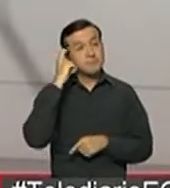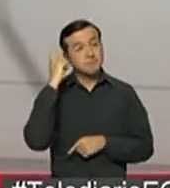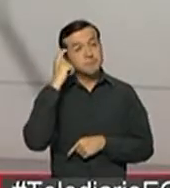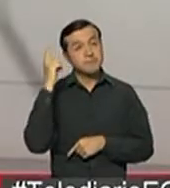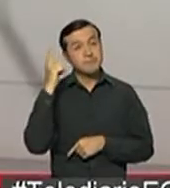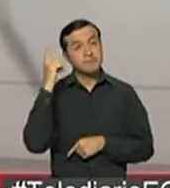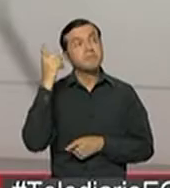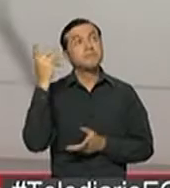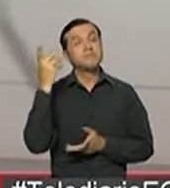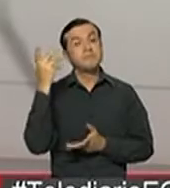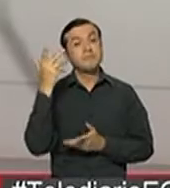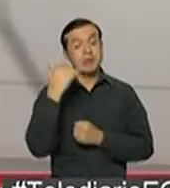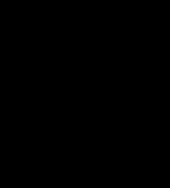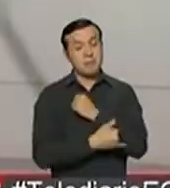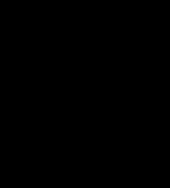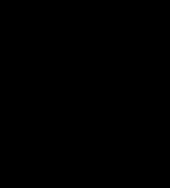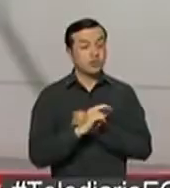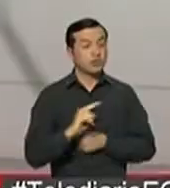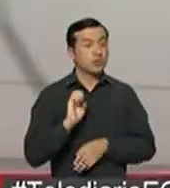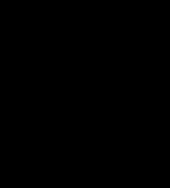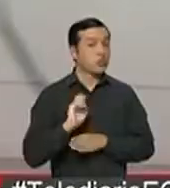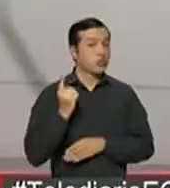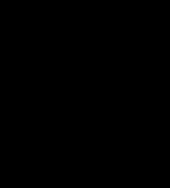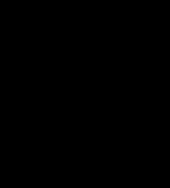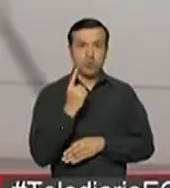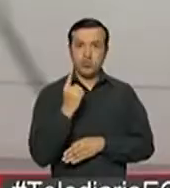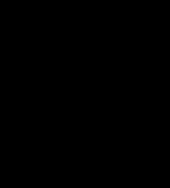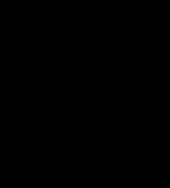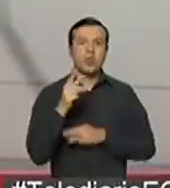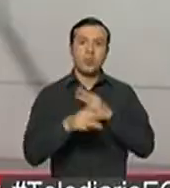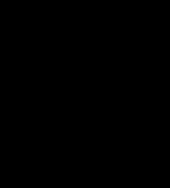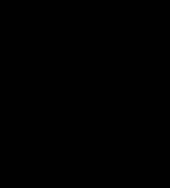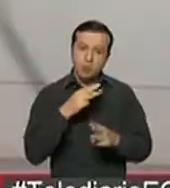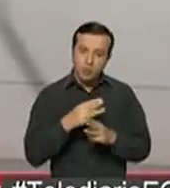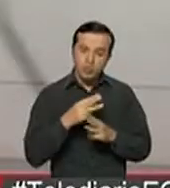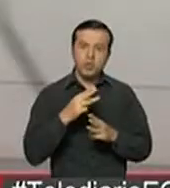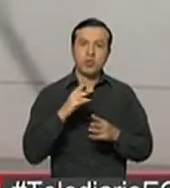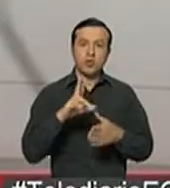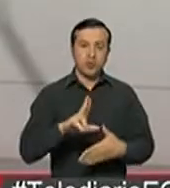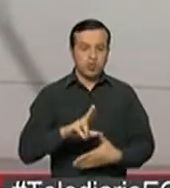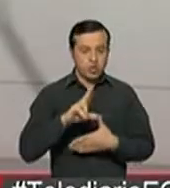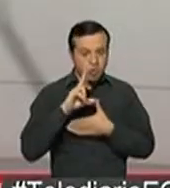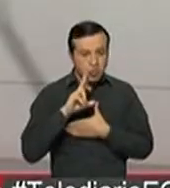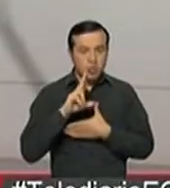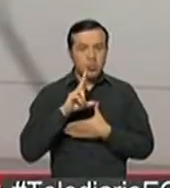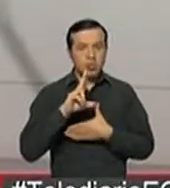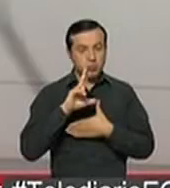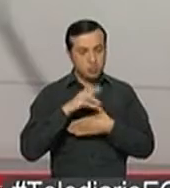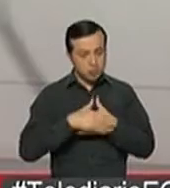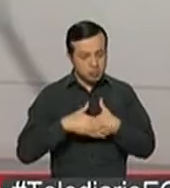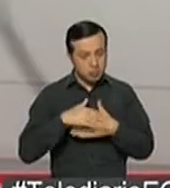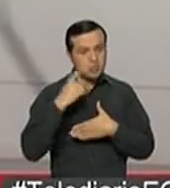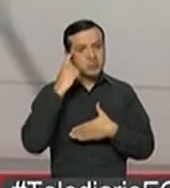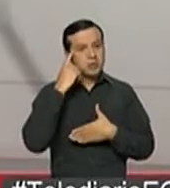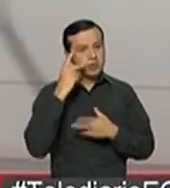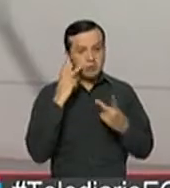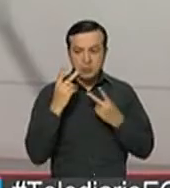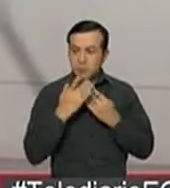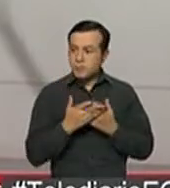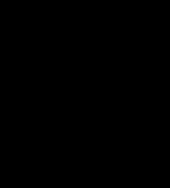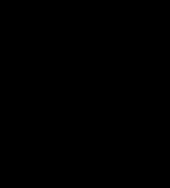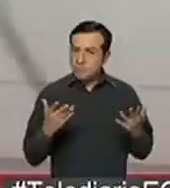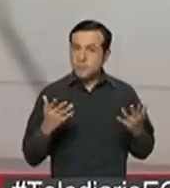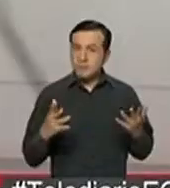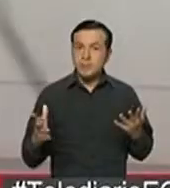Ecuador no es una burbuja que crece por sí solo, sino que somos parte de la región andina, somos parte de Sudamérica y tenemos que ver lo que está pasando en otras